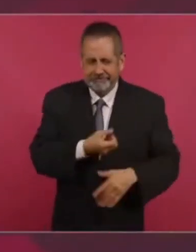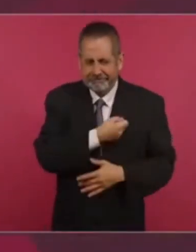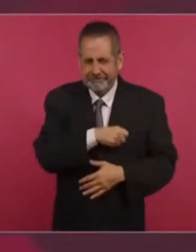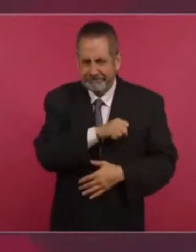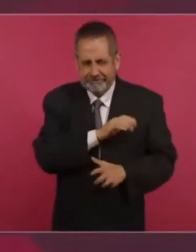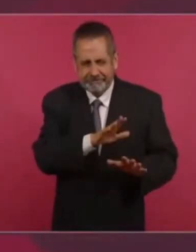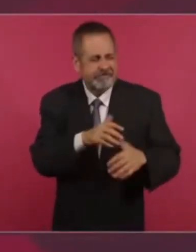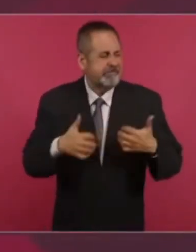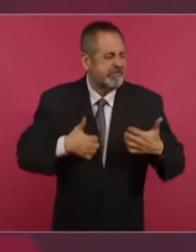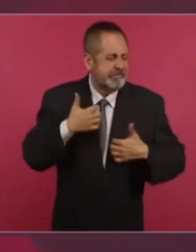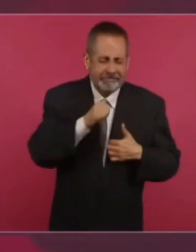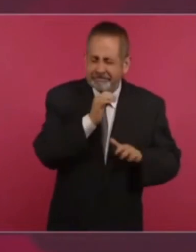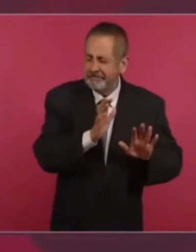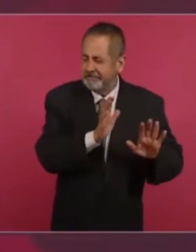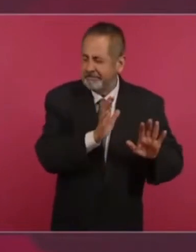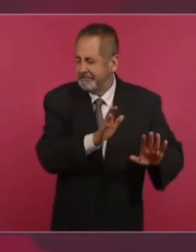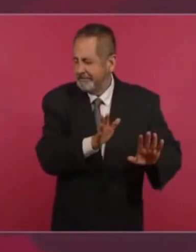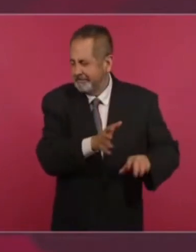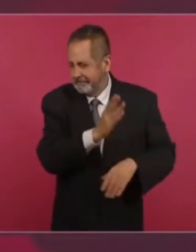que no se molesten. Además,